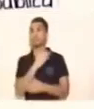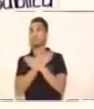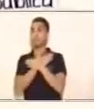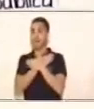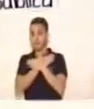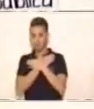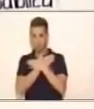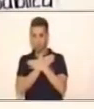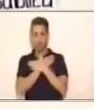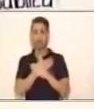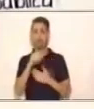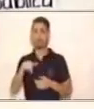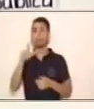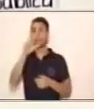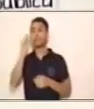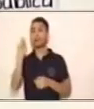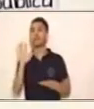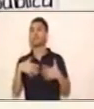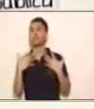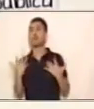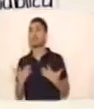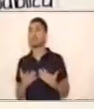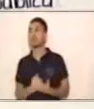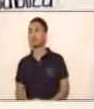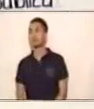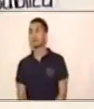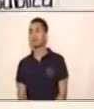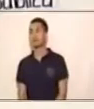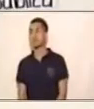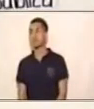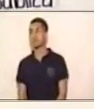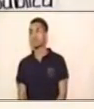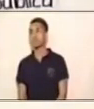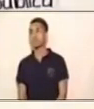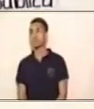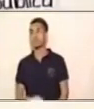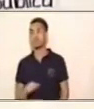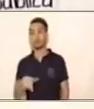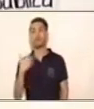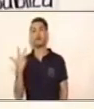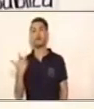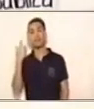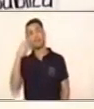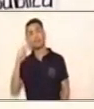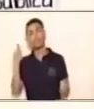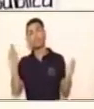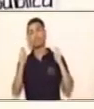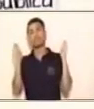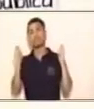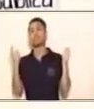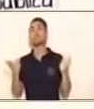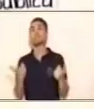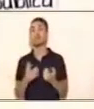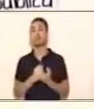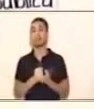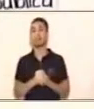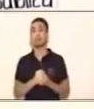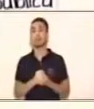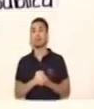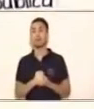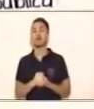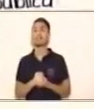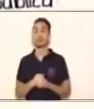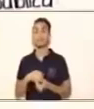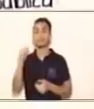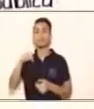mayo. No olvides que el 30, ¿qué día se celebra el 30? ¿Lo has escuchado anteriormente?